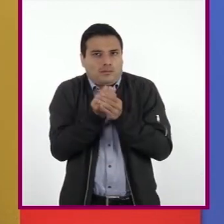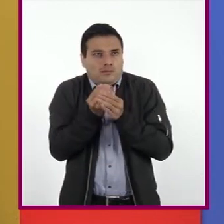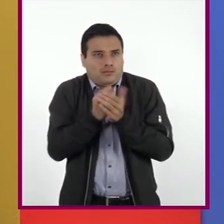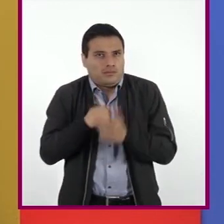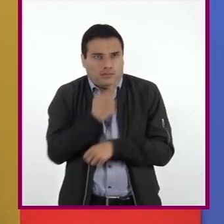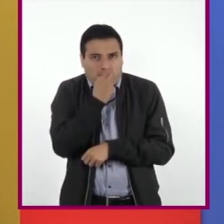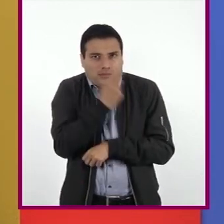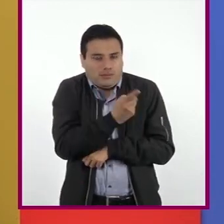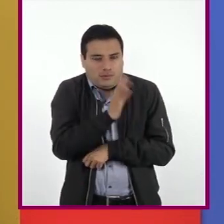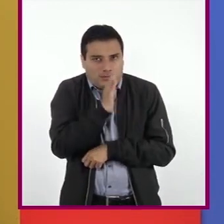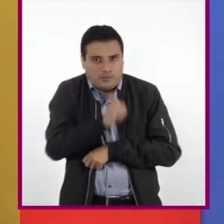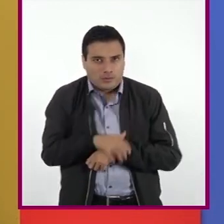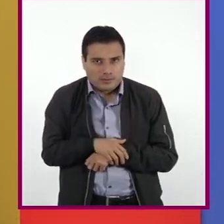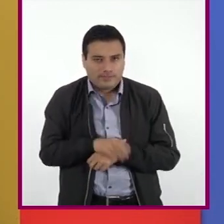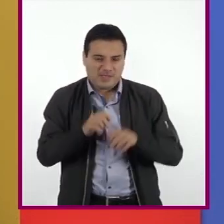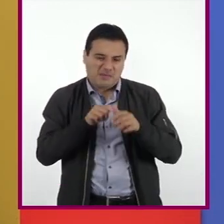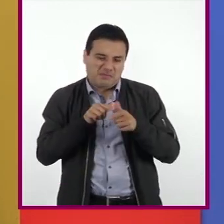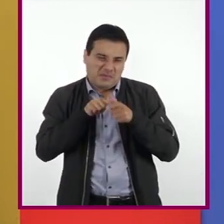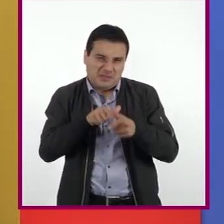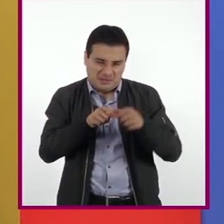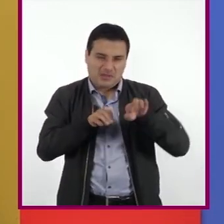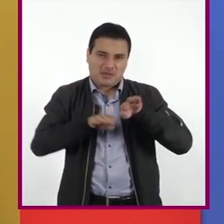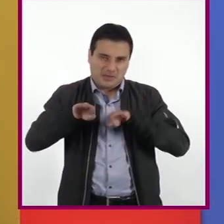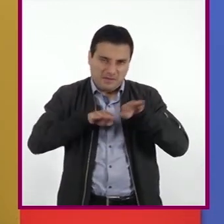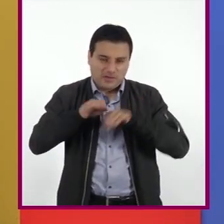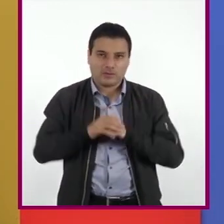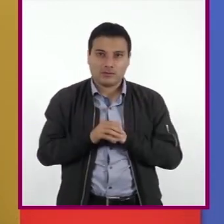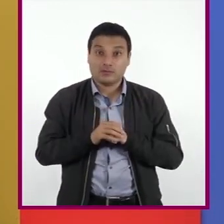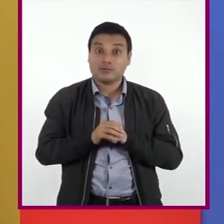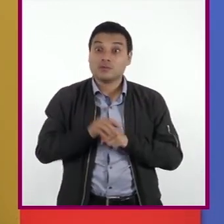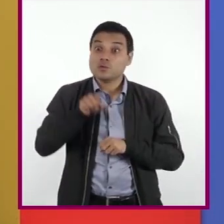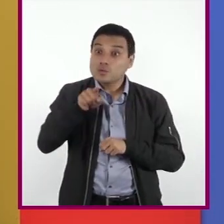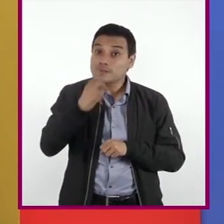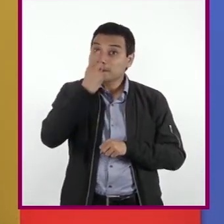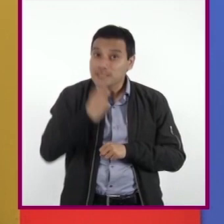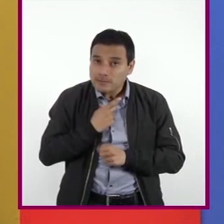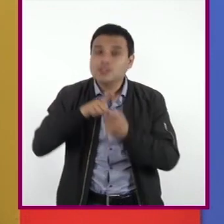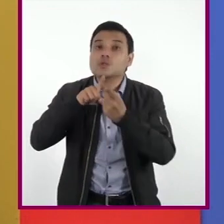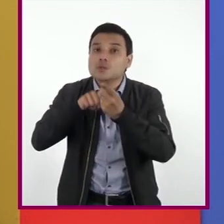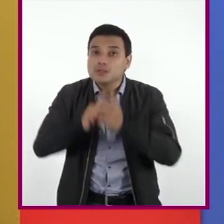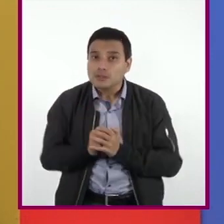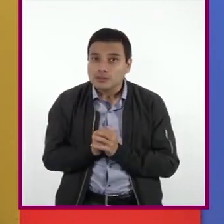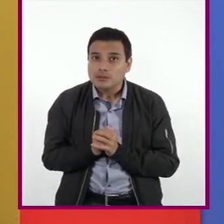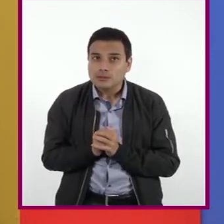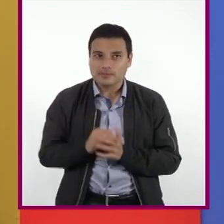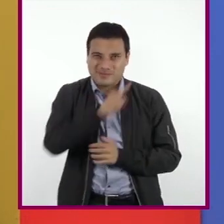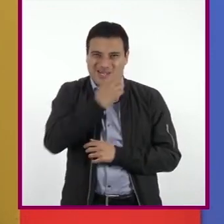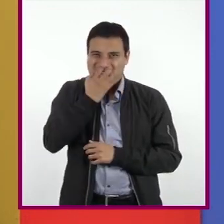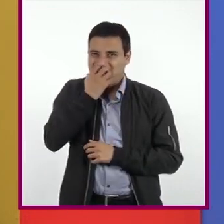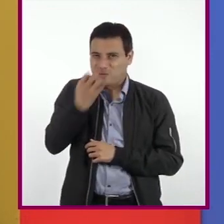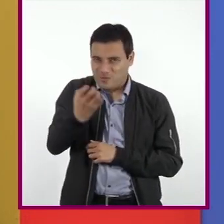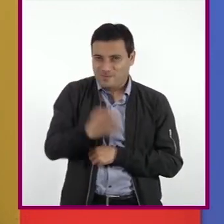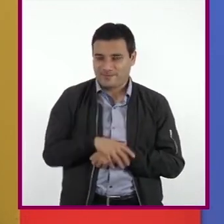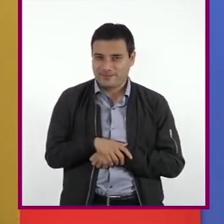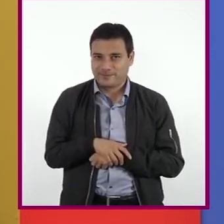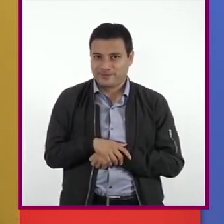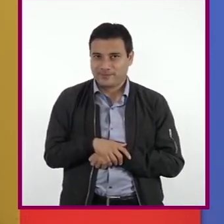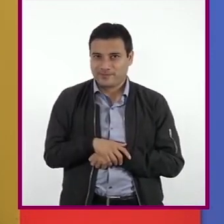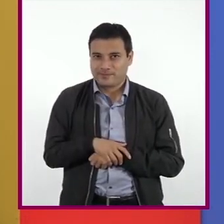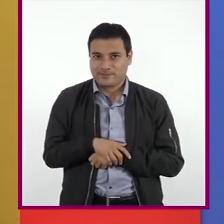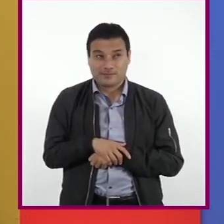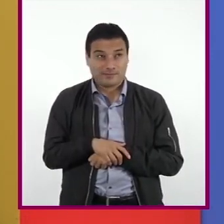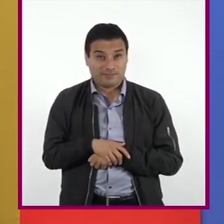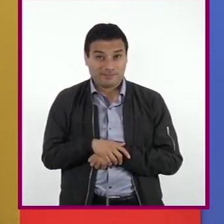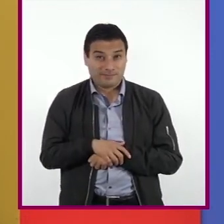hormiga y siguió con su trabajo. Te ordeno que me lo digas, le gritó Leonel. Tendrías que